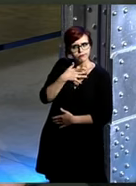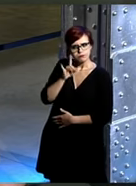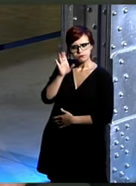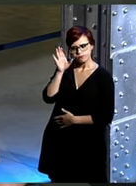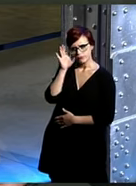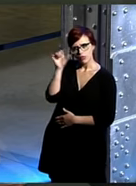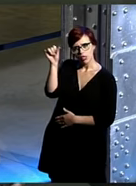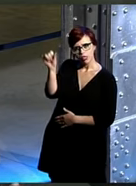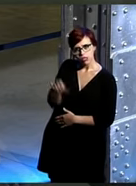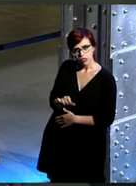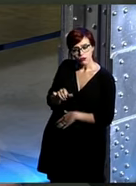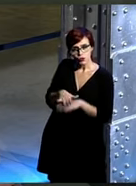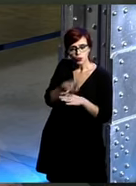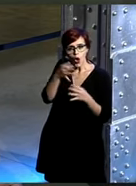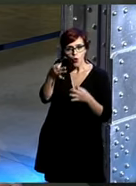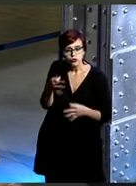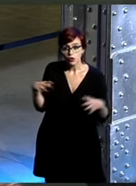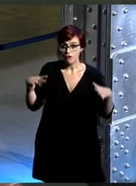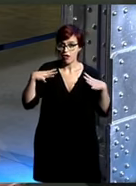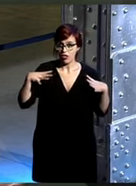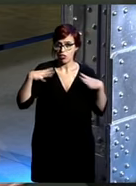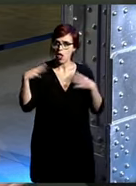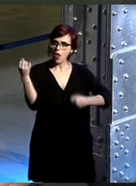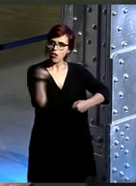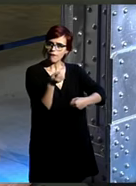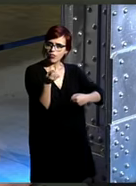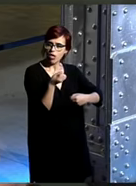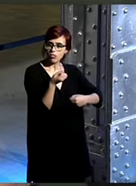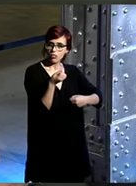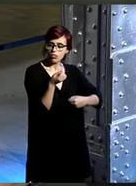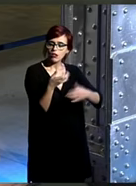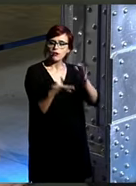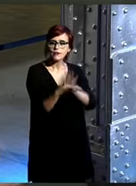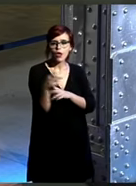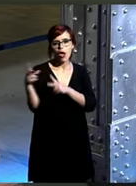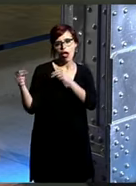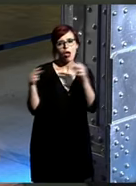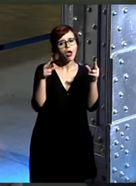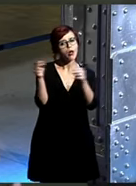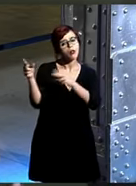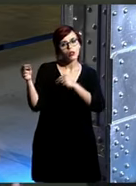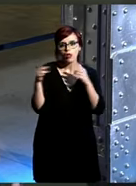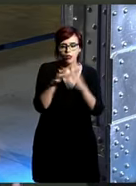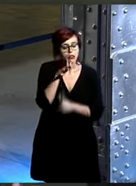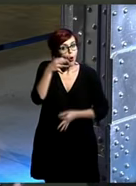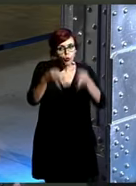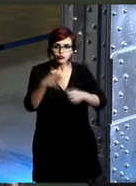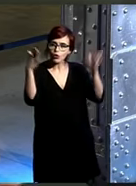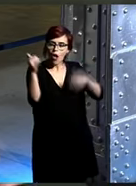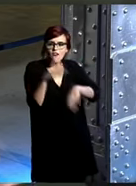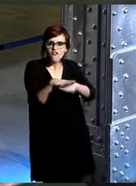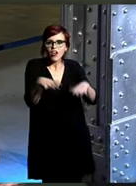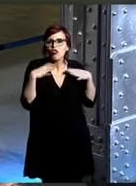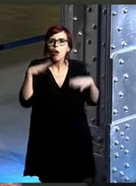que estas niñas, que estaban a punto de iniciar sus vacaciones de Navidad, le estaban diciendo unas a otras que era injusto que empezasen